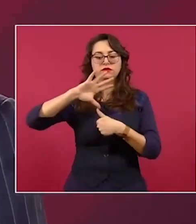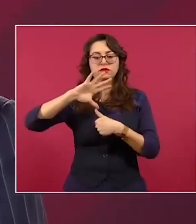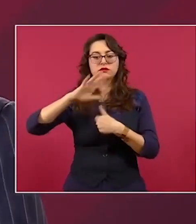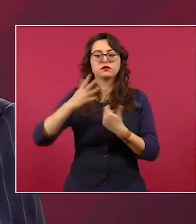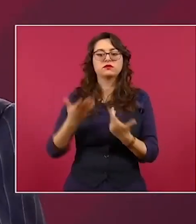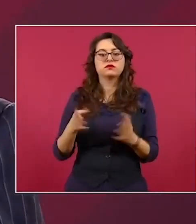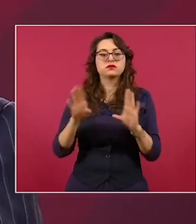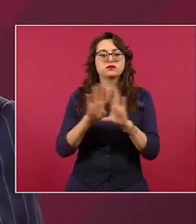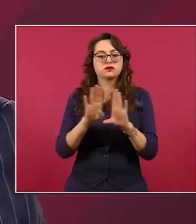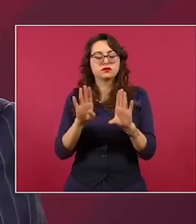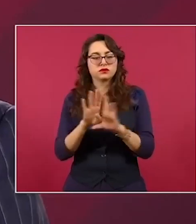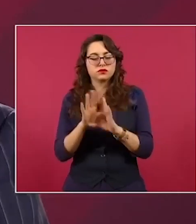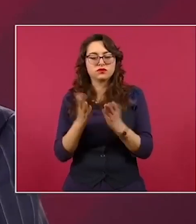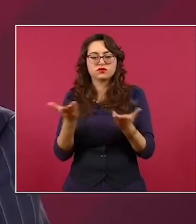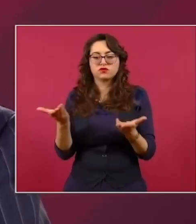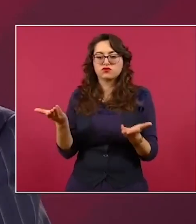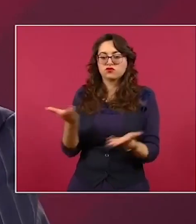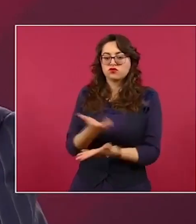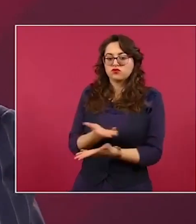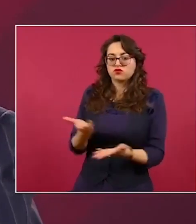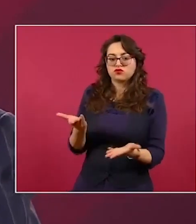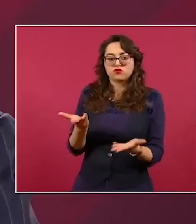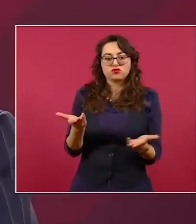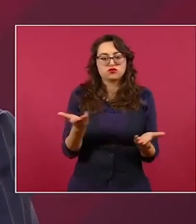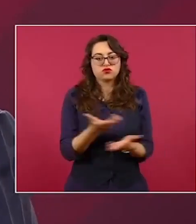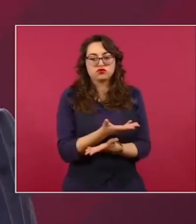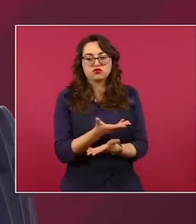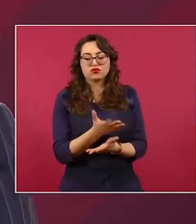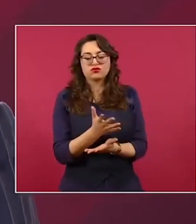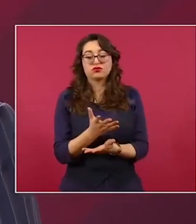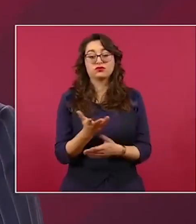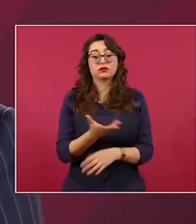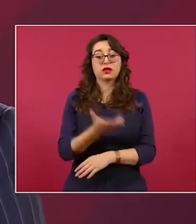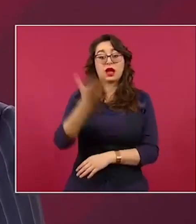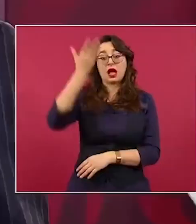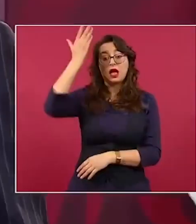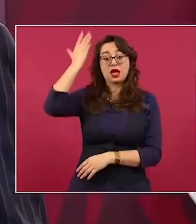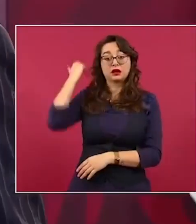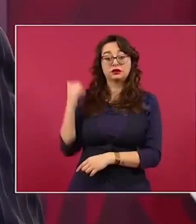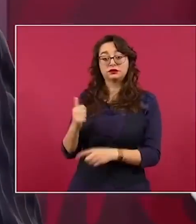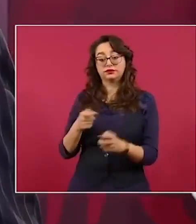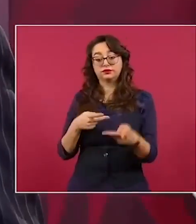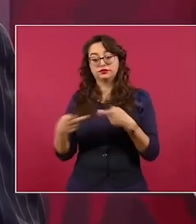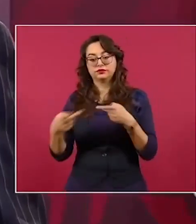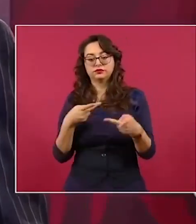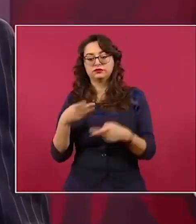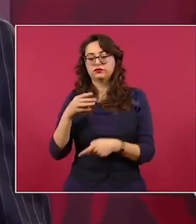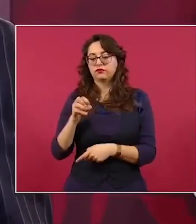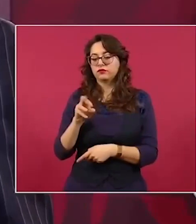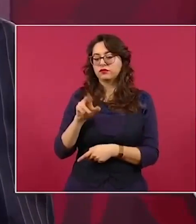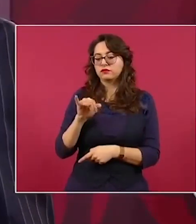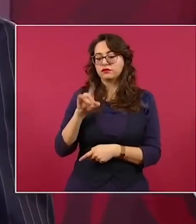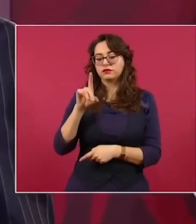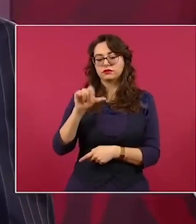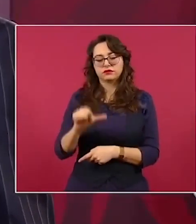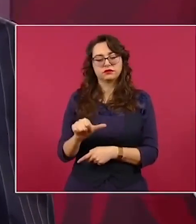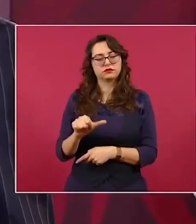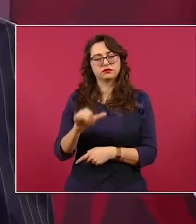es el llamado Plan Mérida, que resultó un rotundo fracaso.